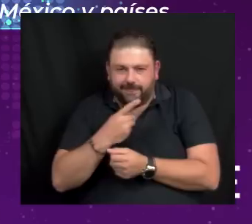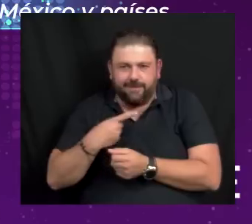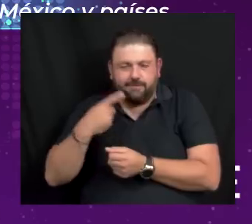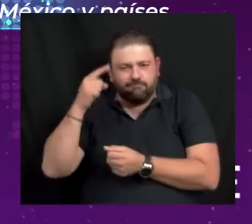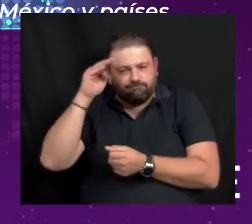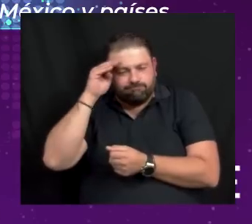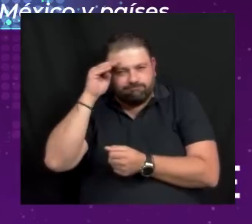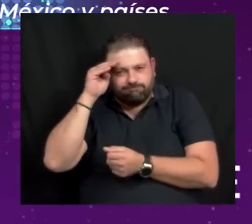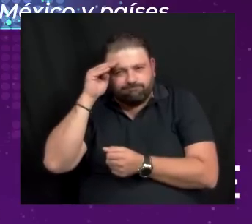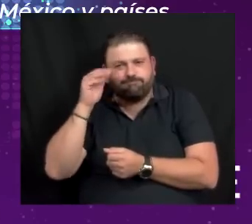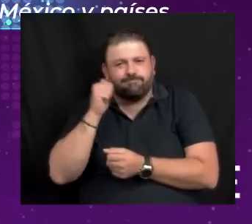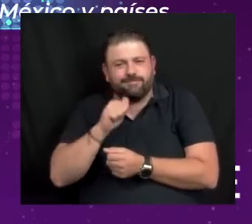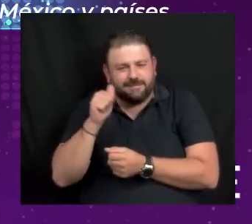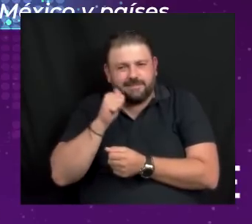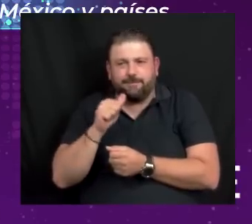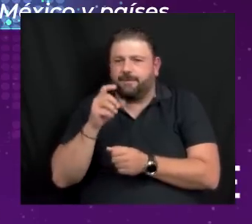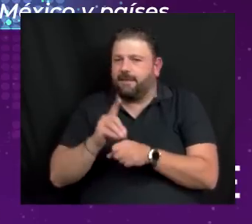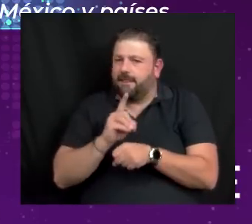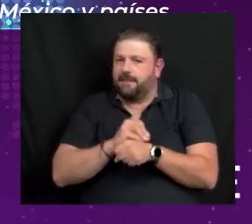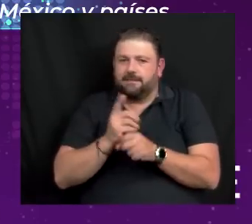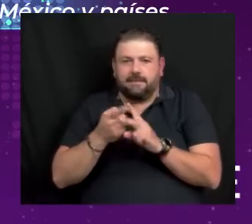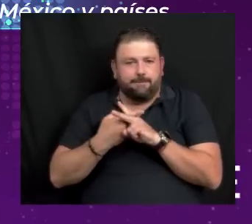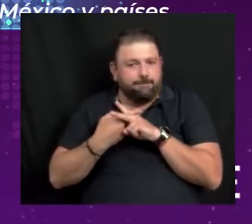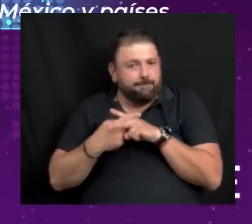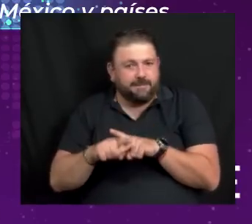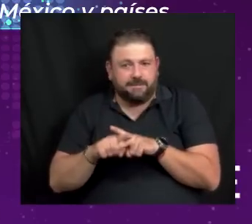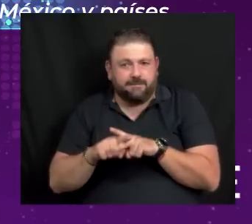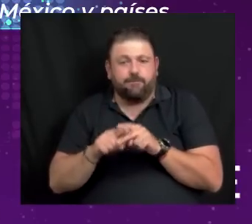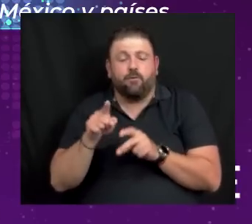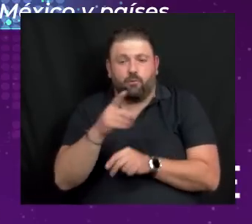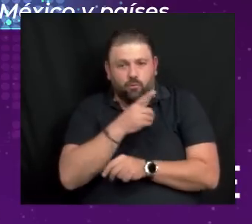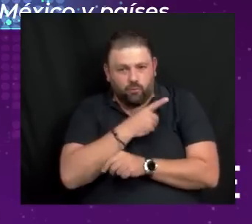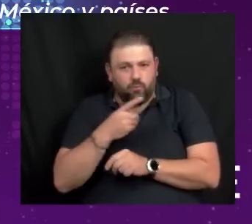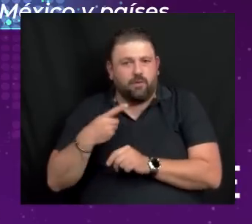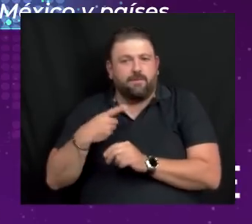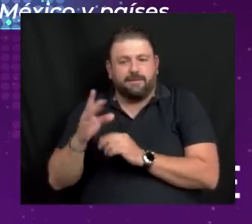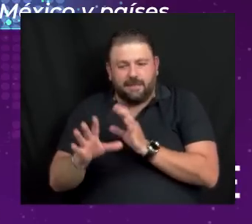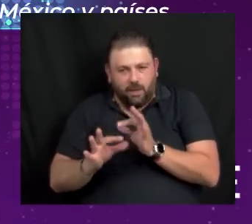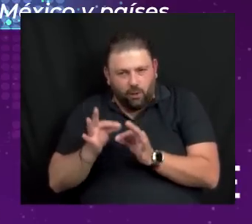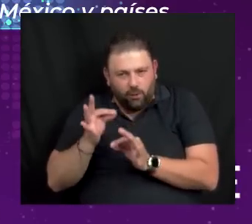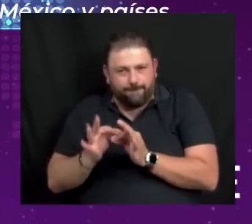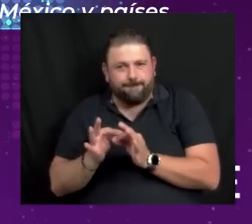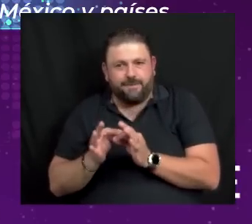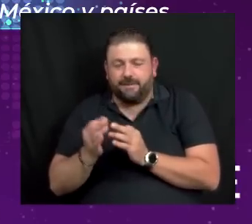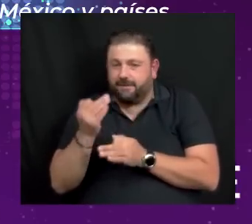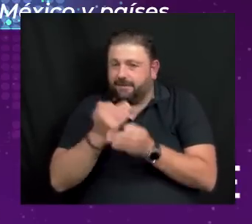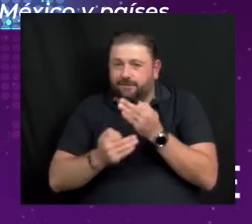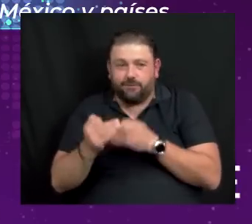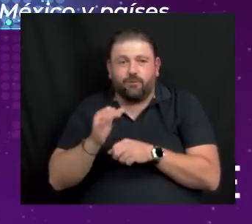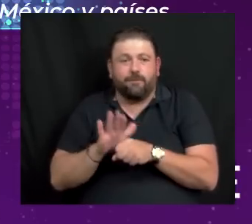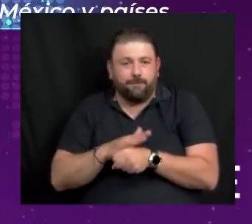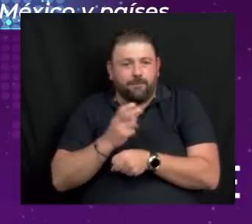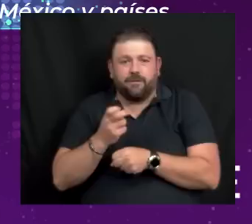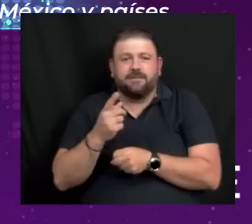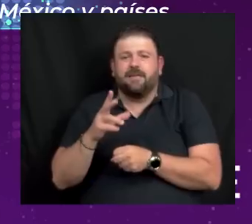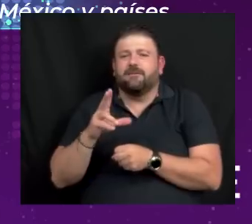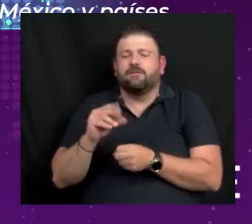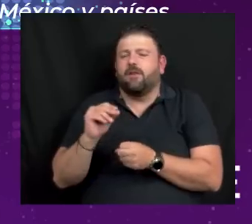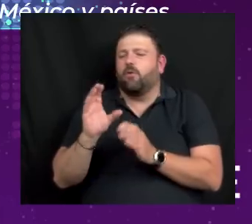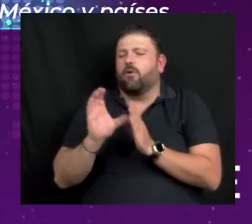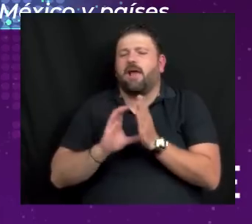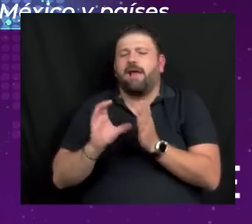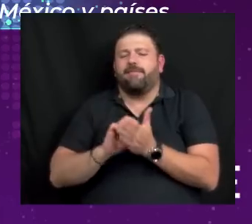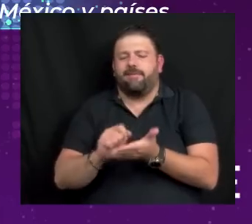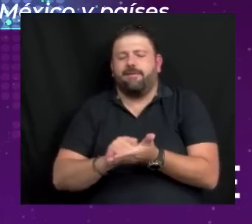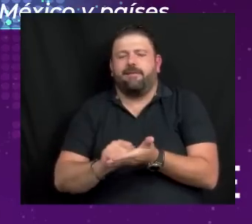pues obviamente empieza desde que tú cumplas, obviamente, la agenda de crecimiento. Porque no es una agenda para asistir o